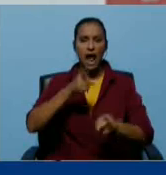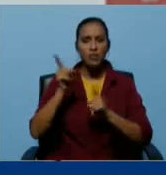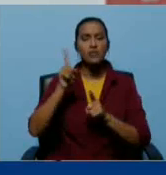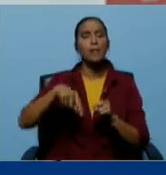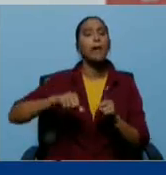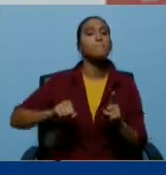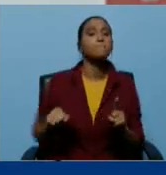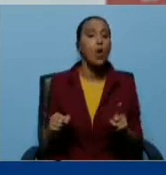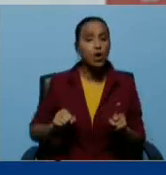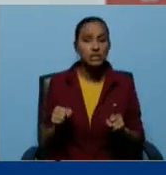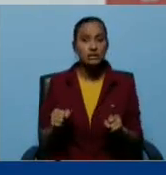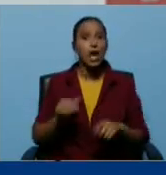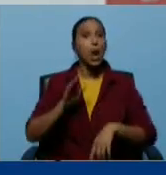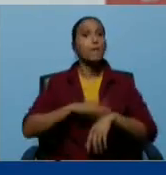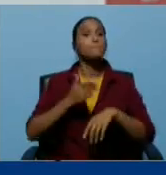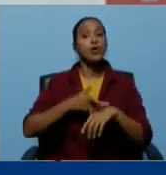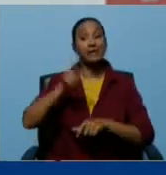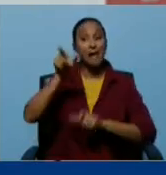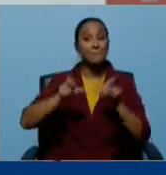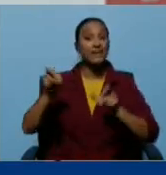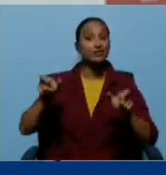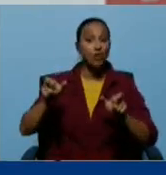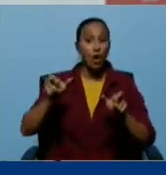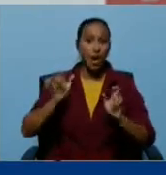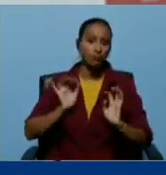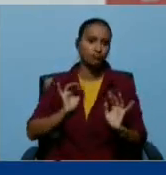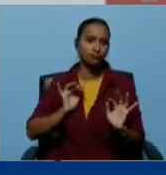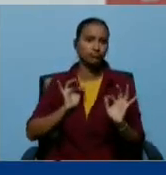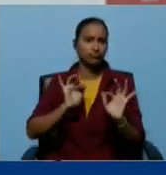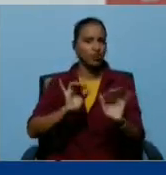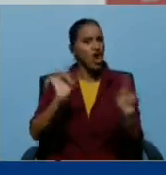y el Poder Popular salvaron de las garras fascistas